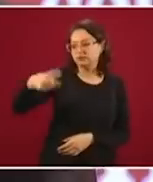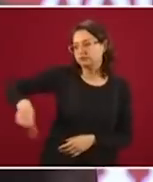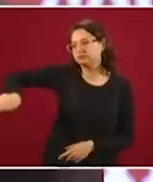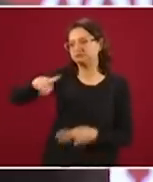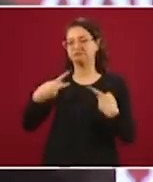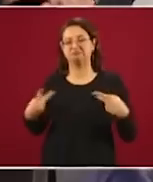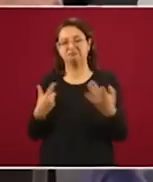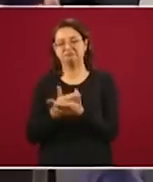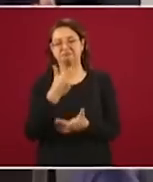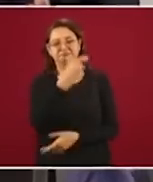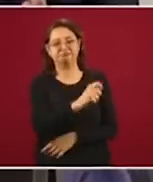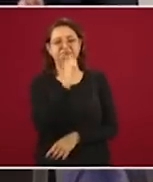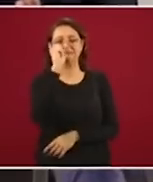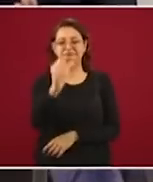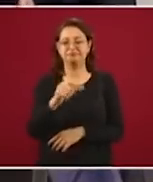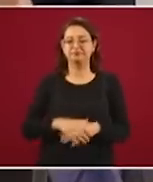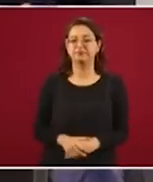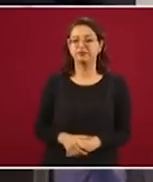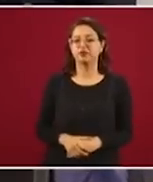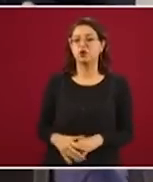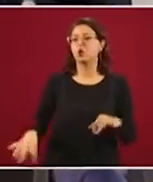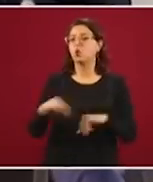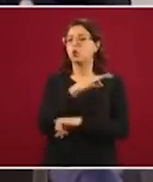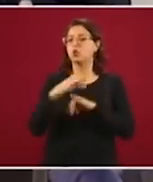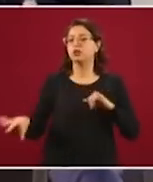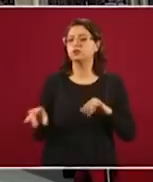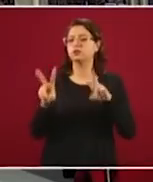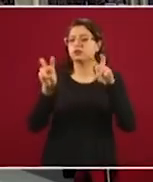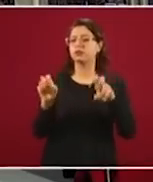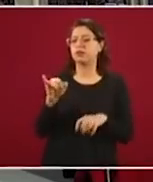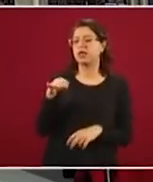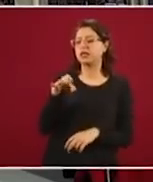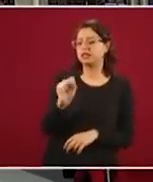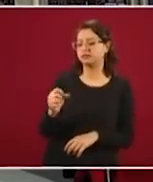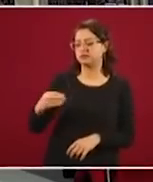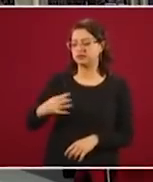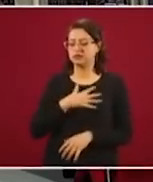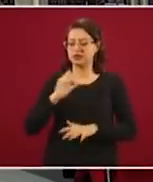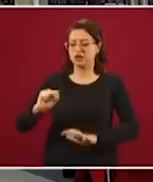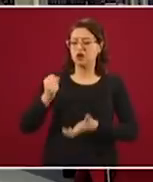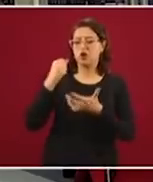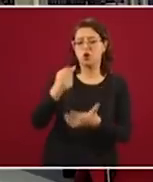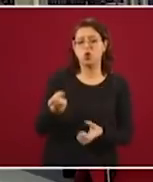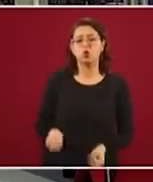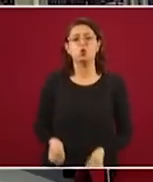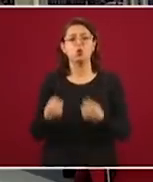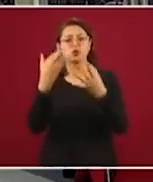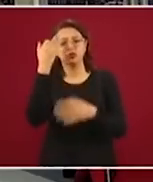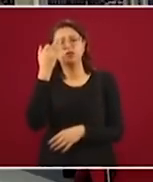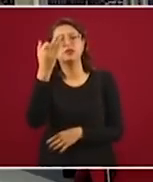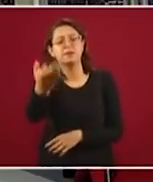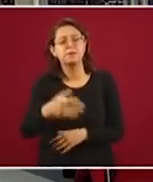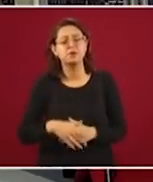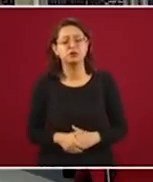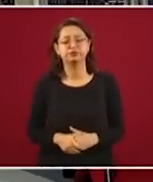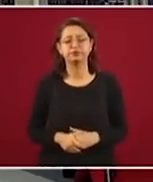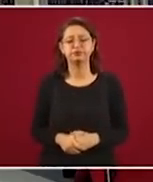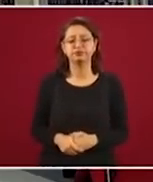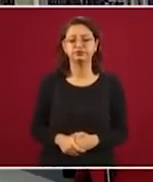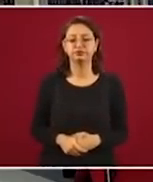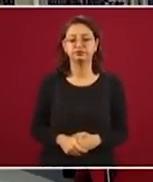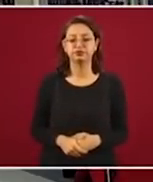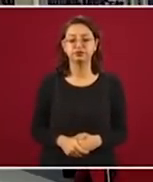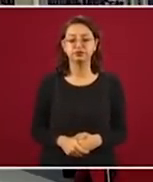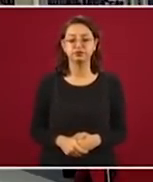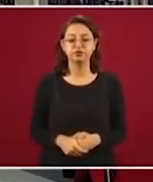las personas. La inversión de IMSS Bienestar, por último, por favor. La inversión que se va a hacer en IMSS Bienestar y el tiempo para terminar todas las obras que aquí